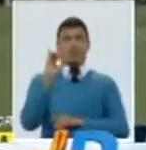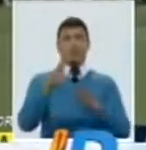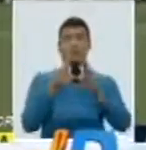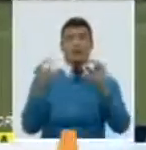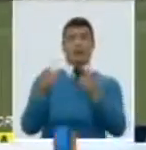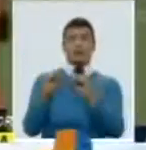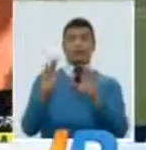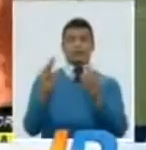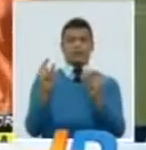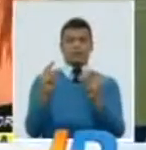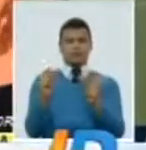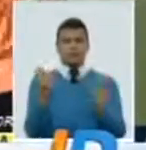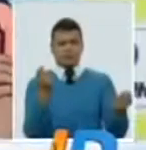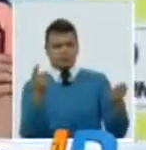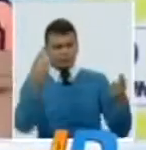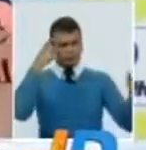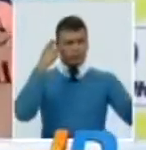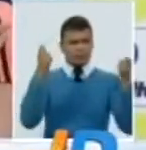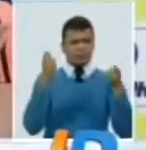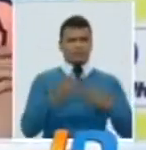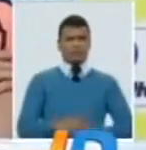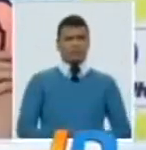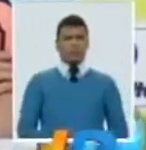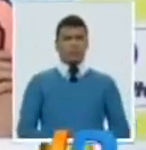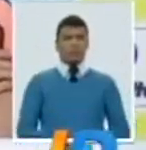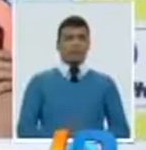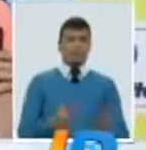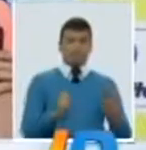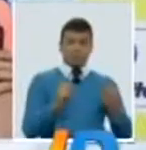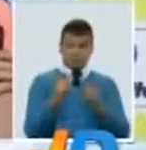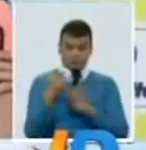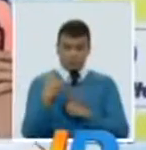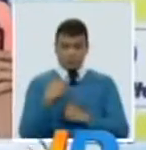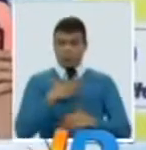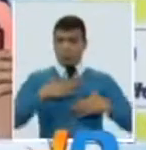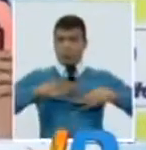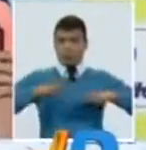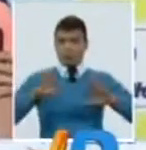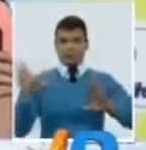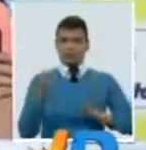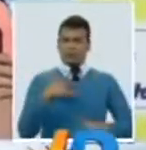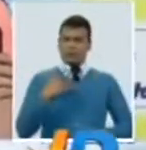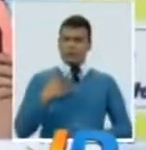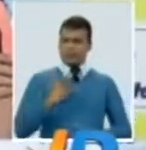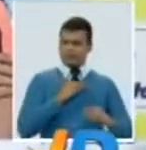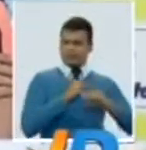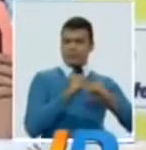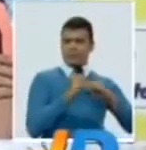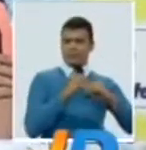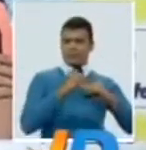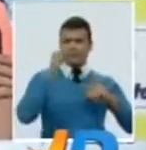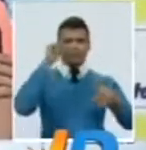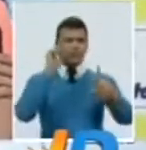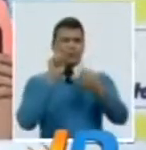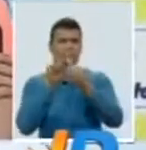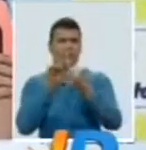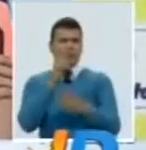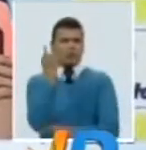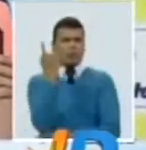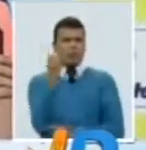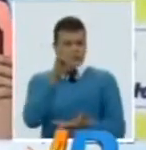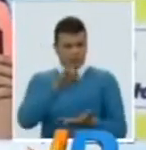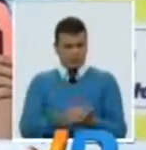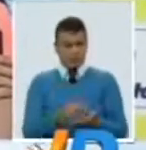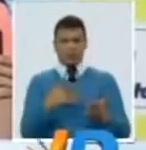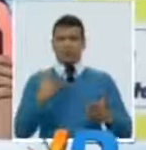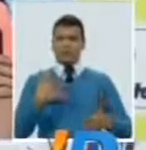es un equipo rápido y táctico. Le toque a quien le toque, estamos todos con las mismas ganas, la misma concentración, la misma intensidad